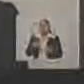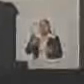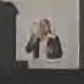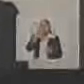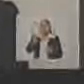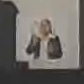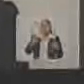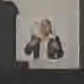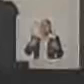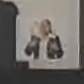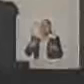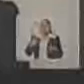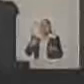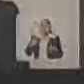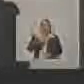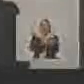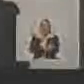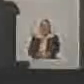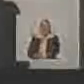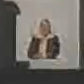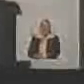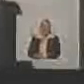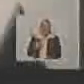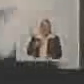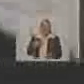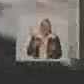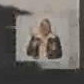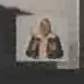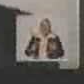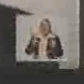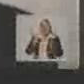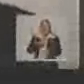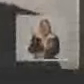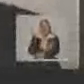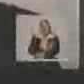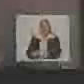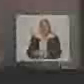vecinas, vecinos, mi familia está en Benito Juárez.